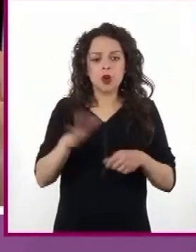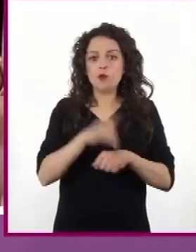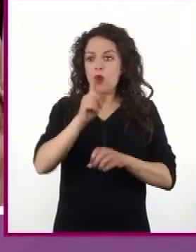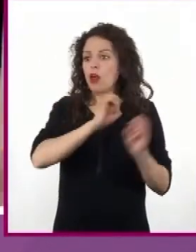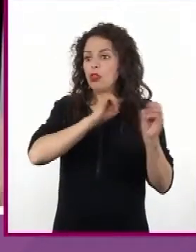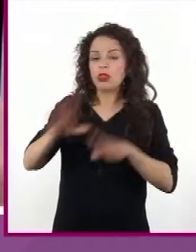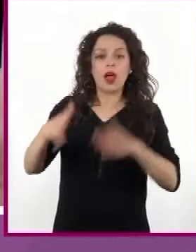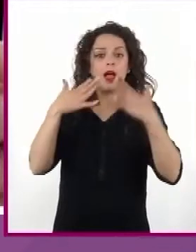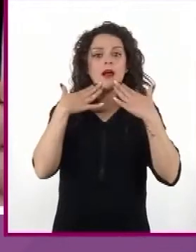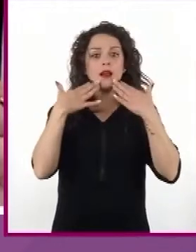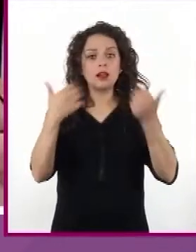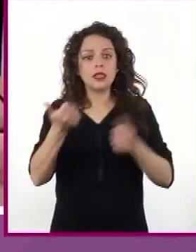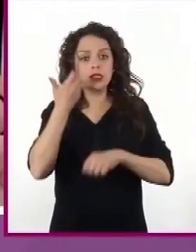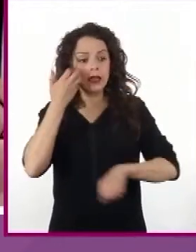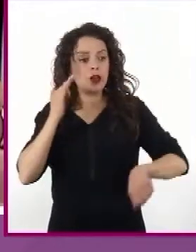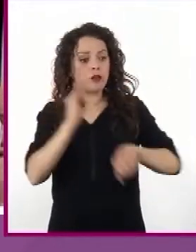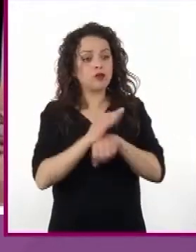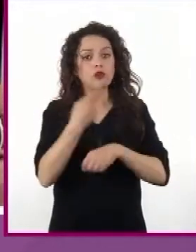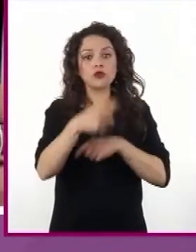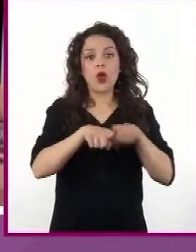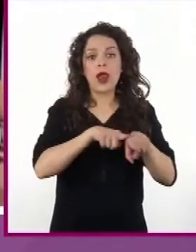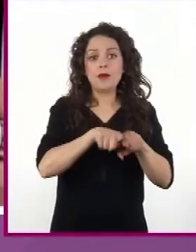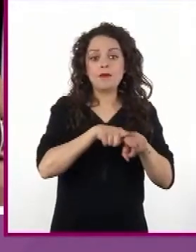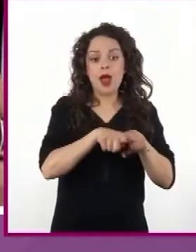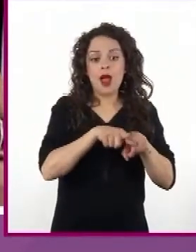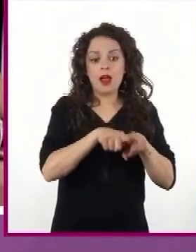hacienda intentando proteger a la hermana del